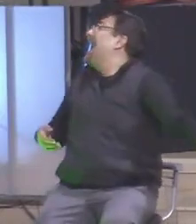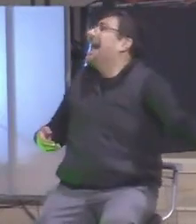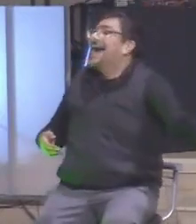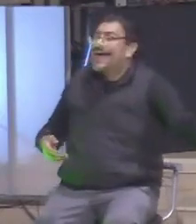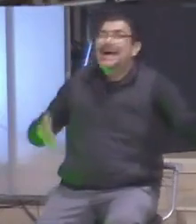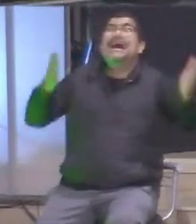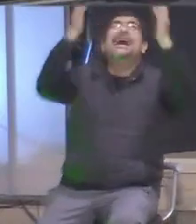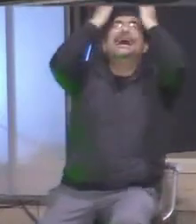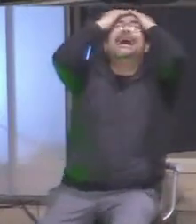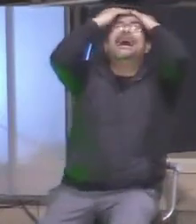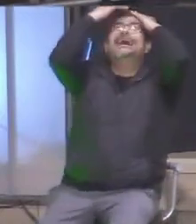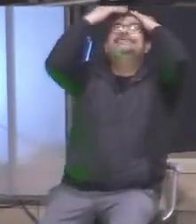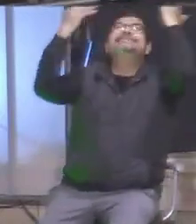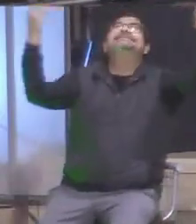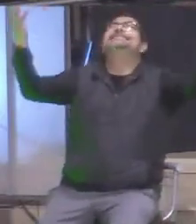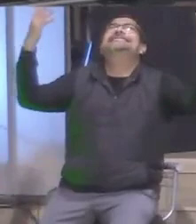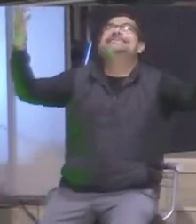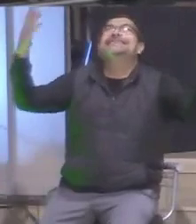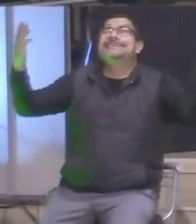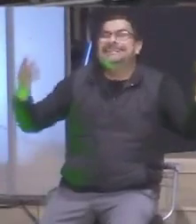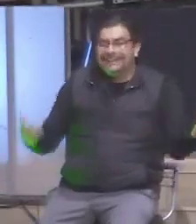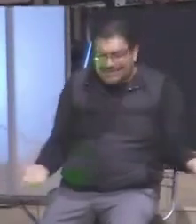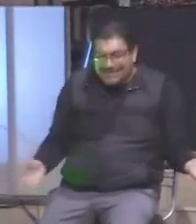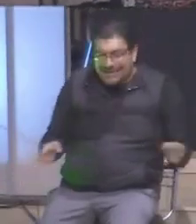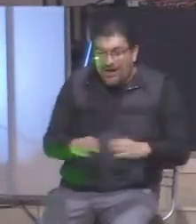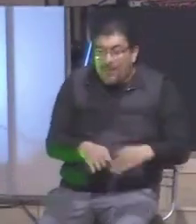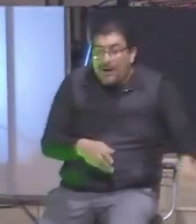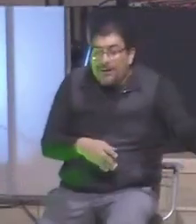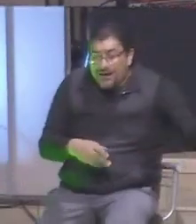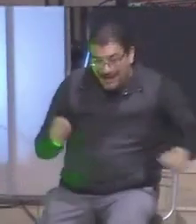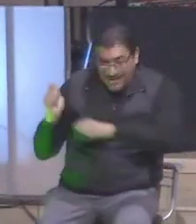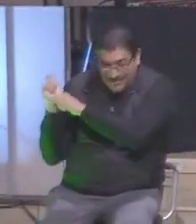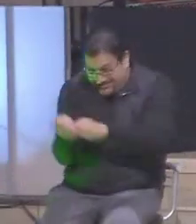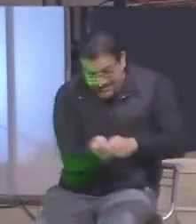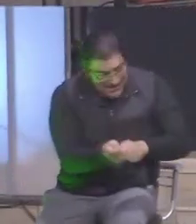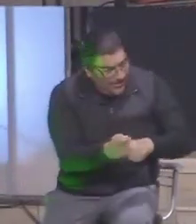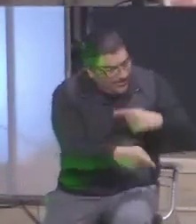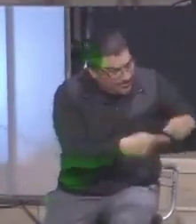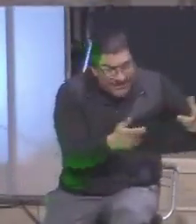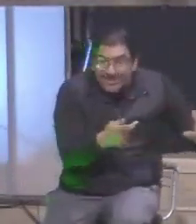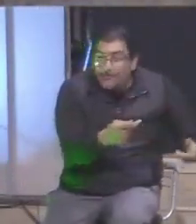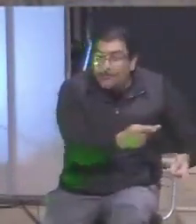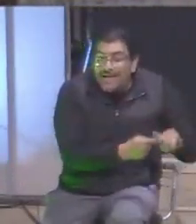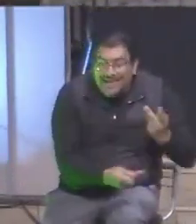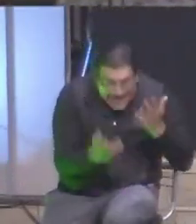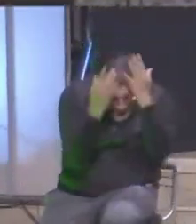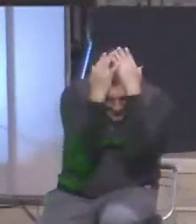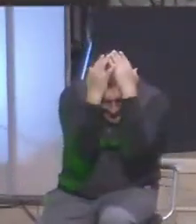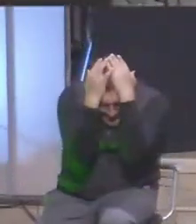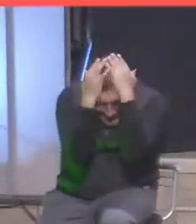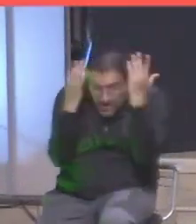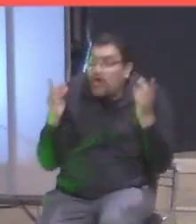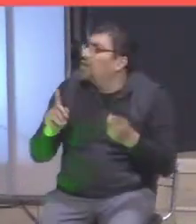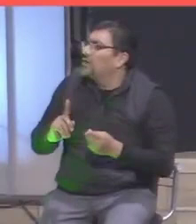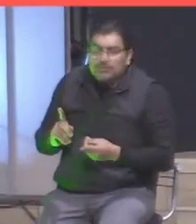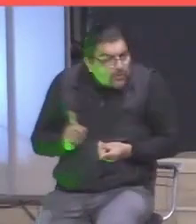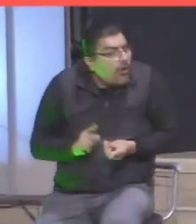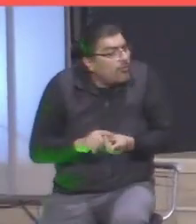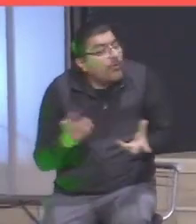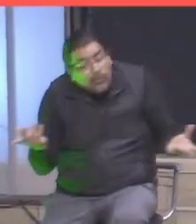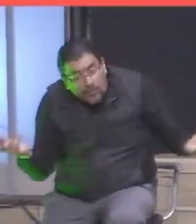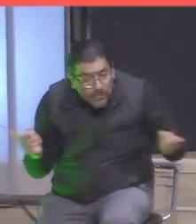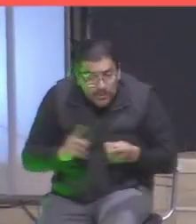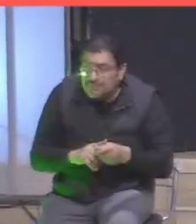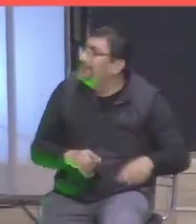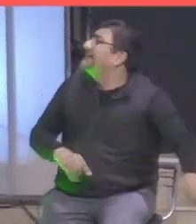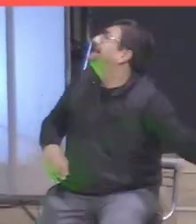salto jipo era prestada el hacha el varón de Dios preguntó dónde cayó y